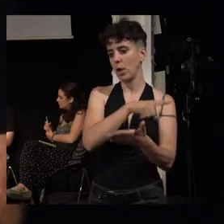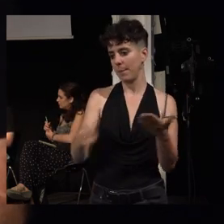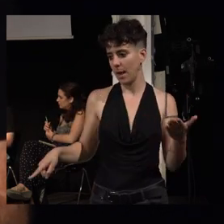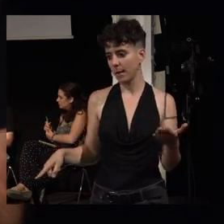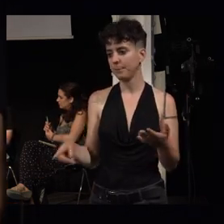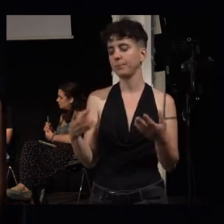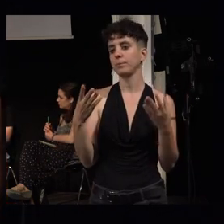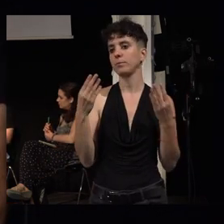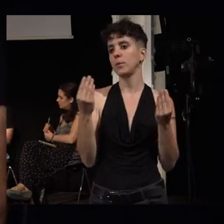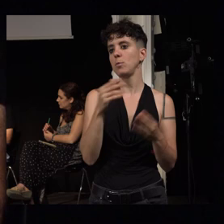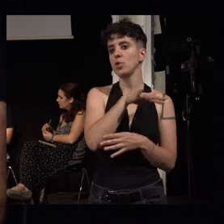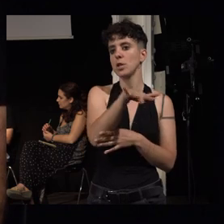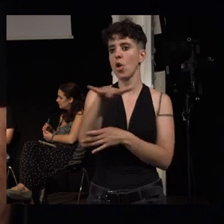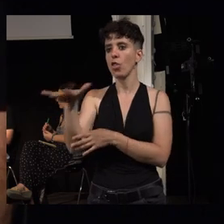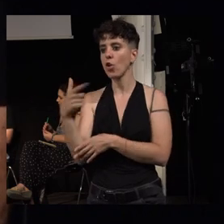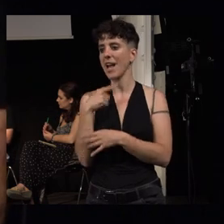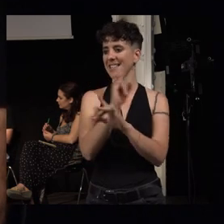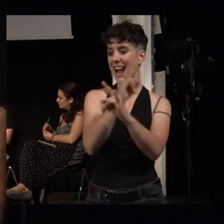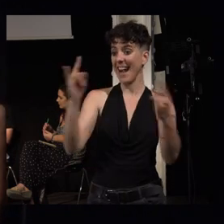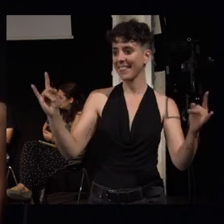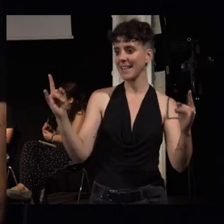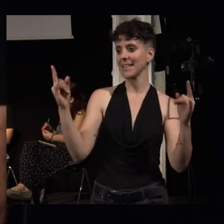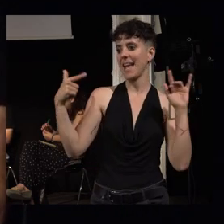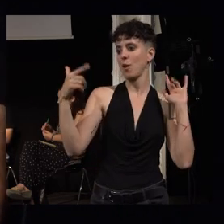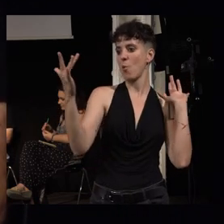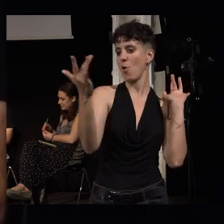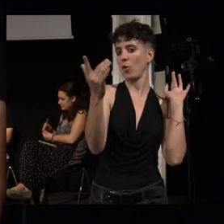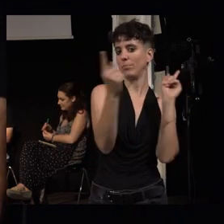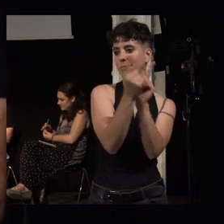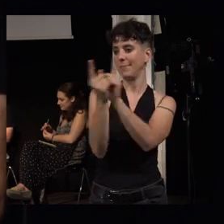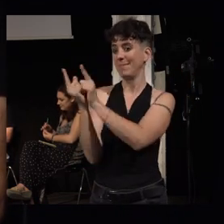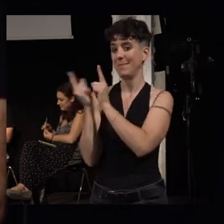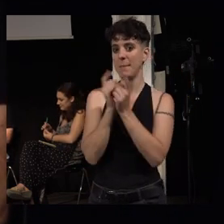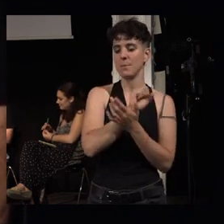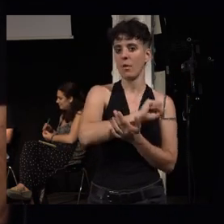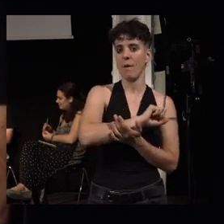de zonas y viricuetos con jardines y tal. Arrasó con todo eso,